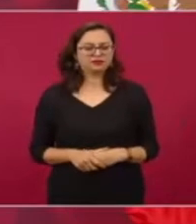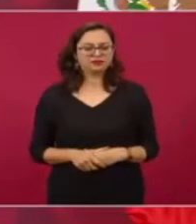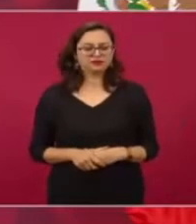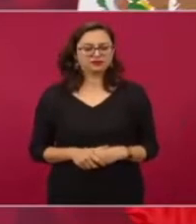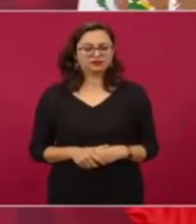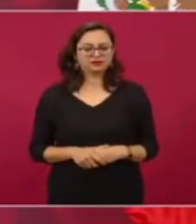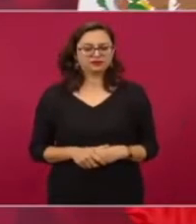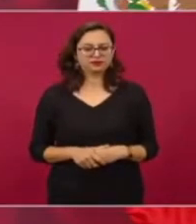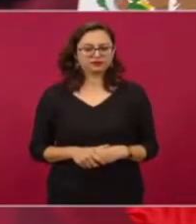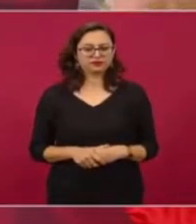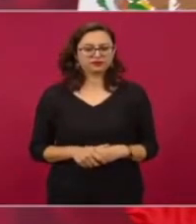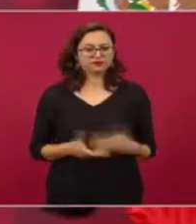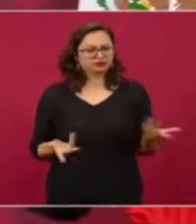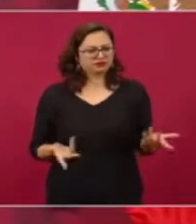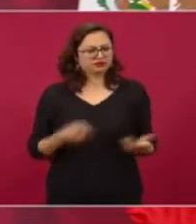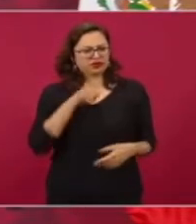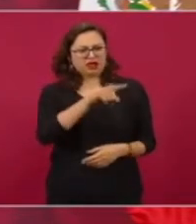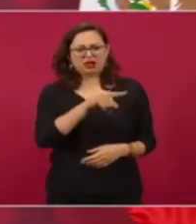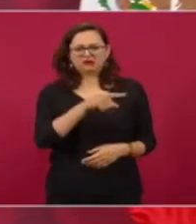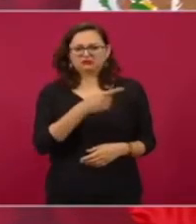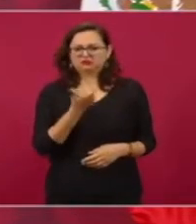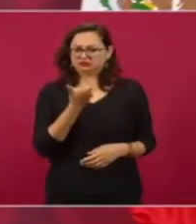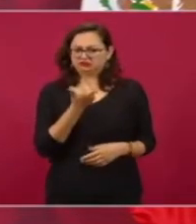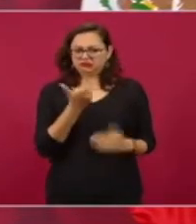porque en estas diferencias